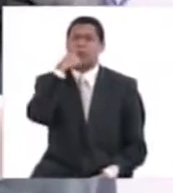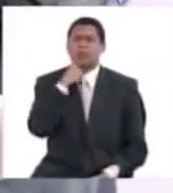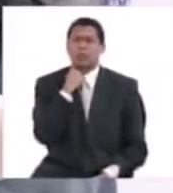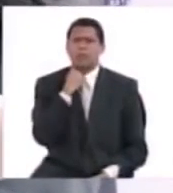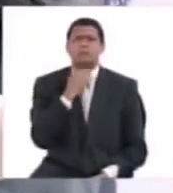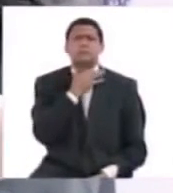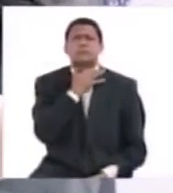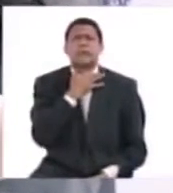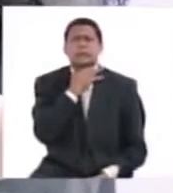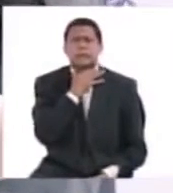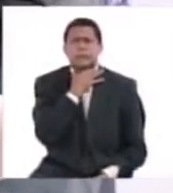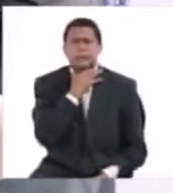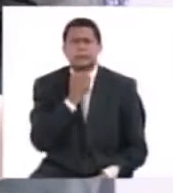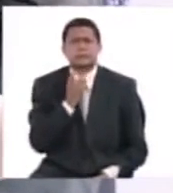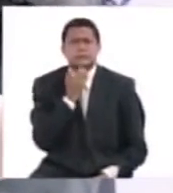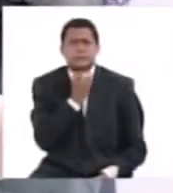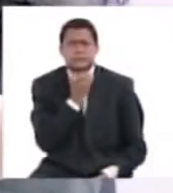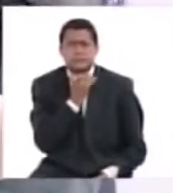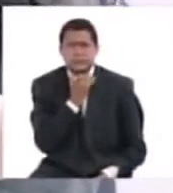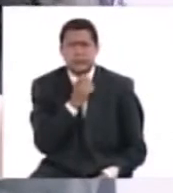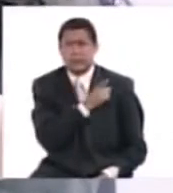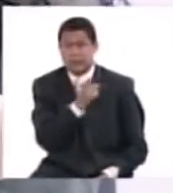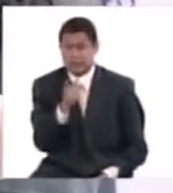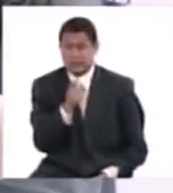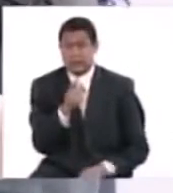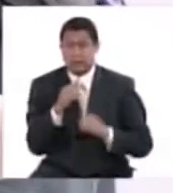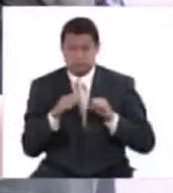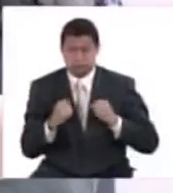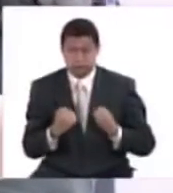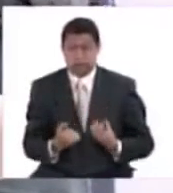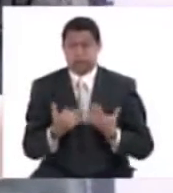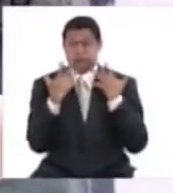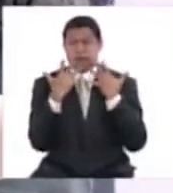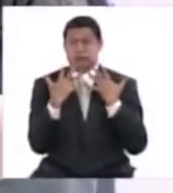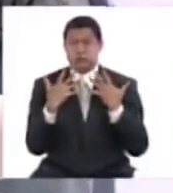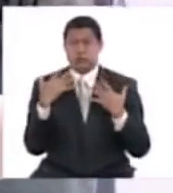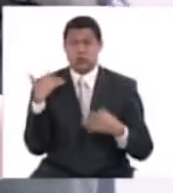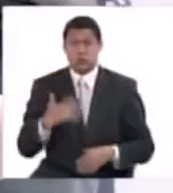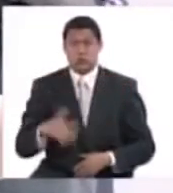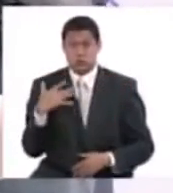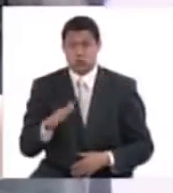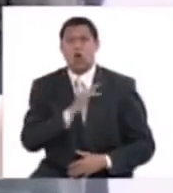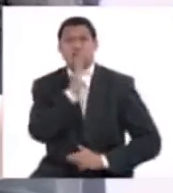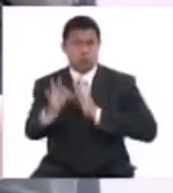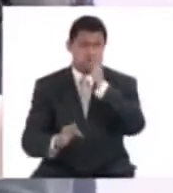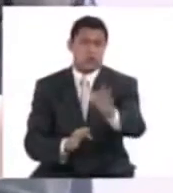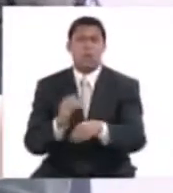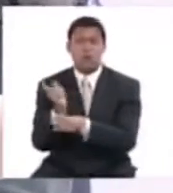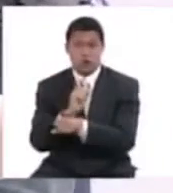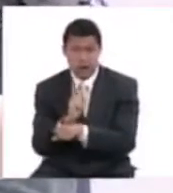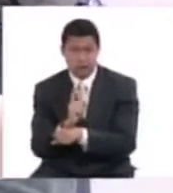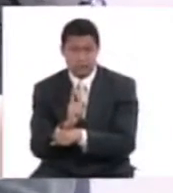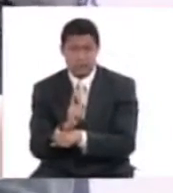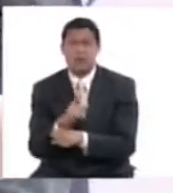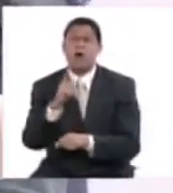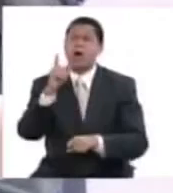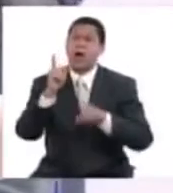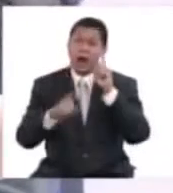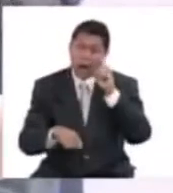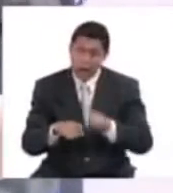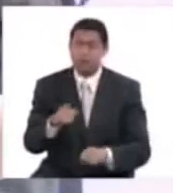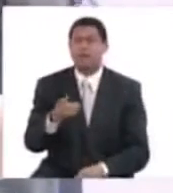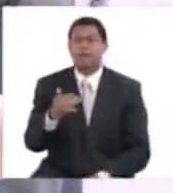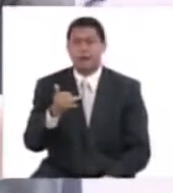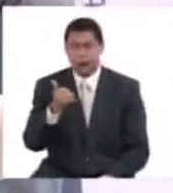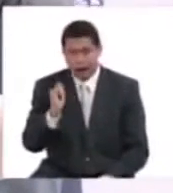y realmente es una infección sumamente contagiosa. Hay una serie de casos que